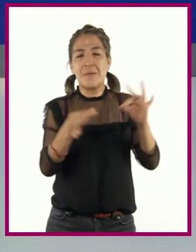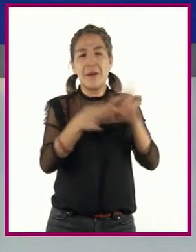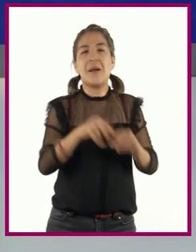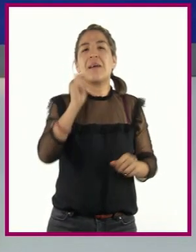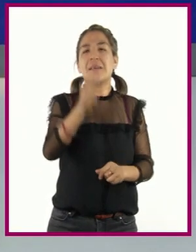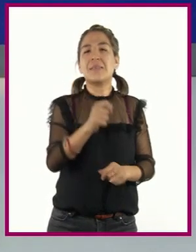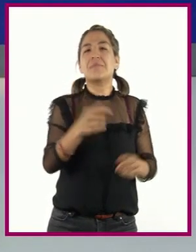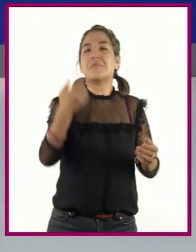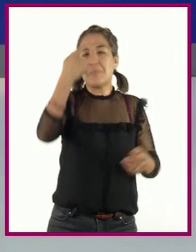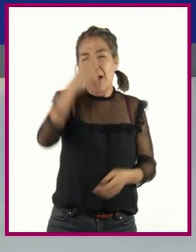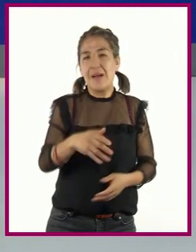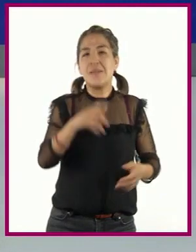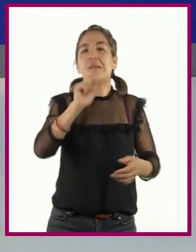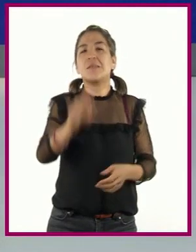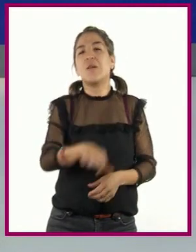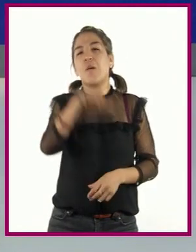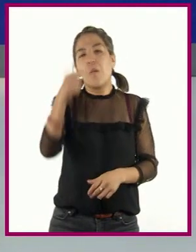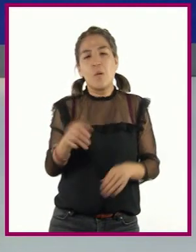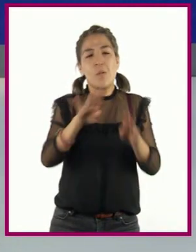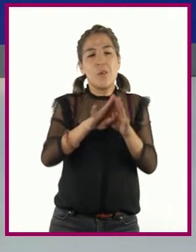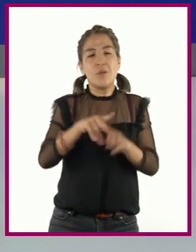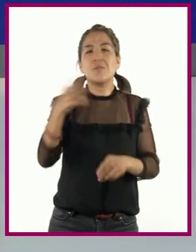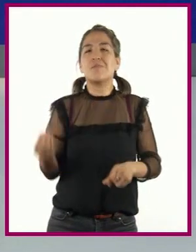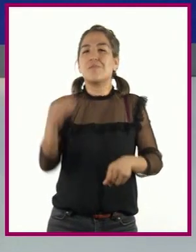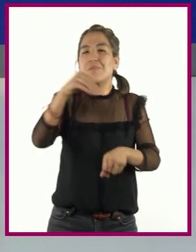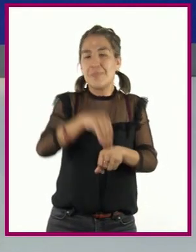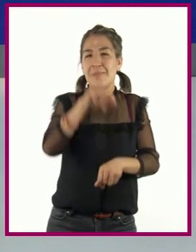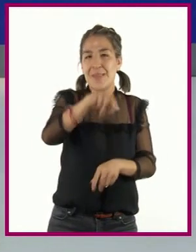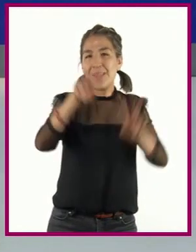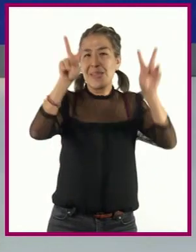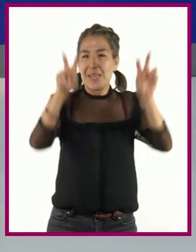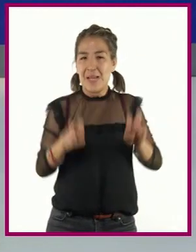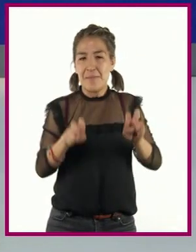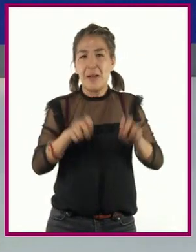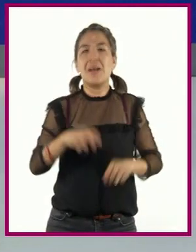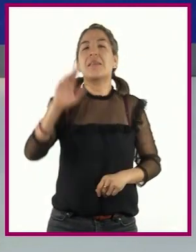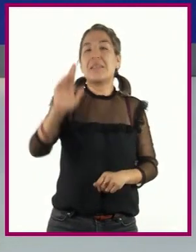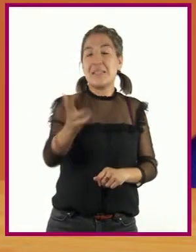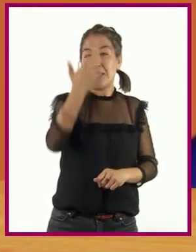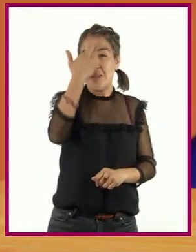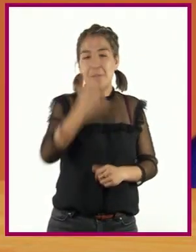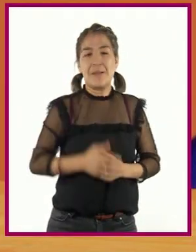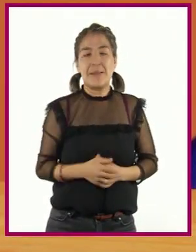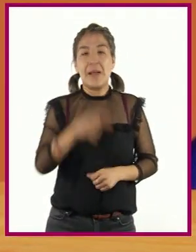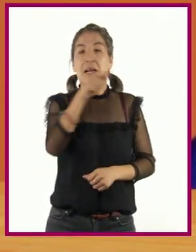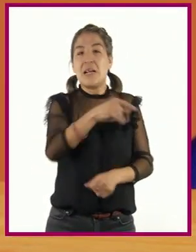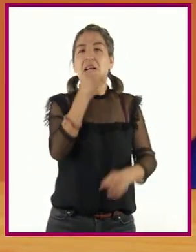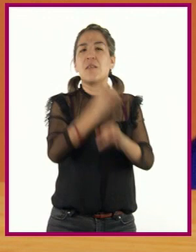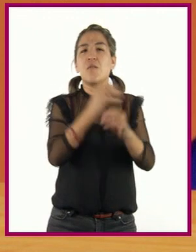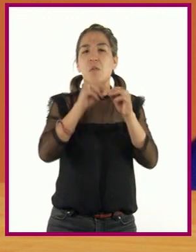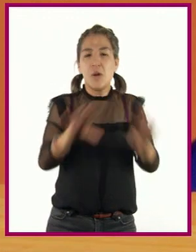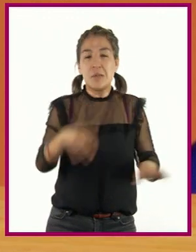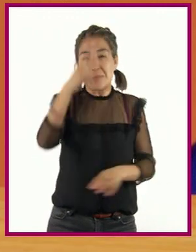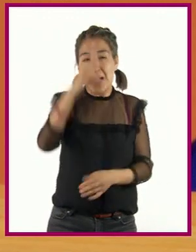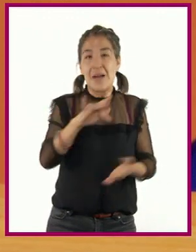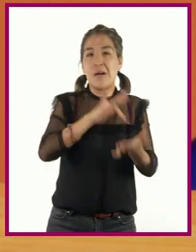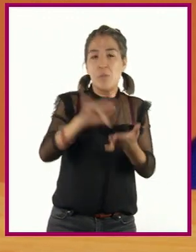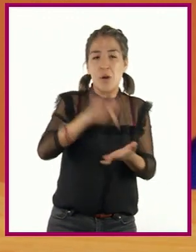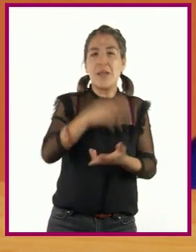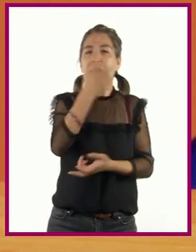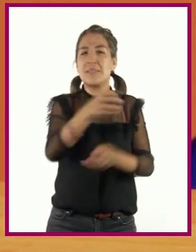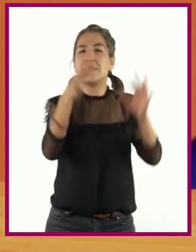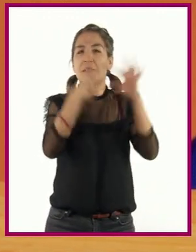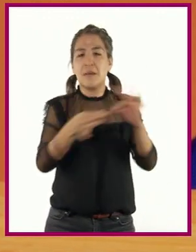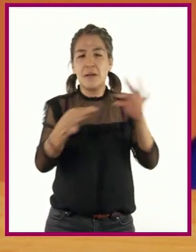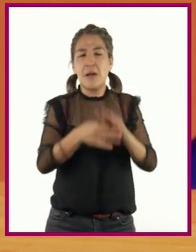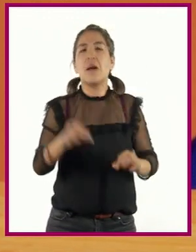se dejará de lado otra que complementa el tema trabajado. Recordemos que toda información que apoye nuestros